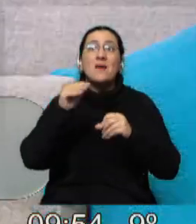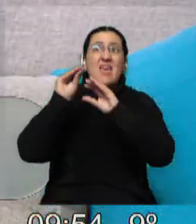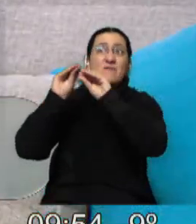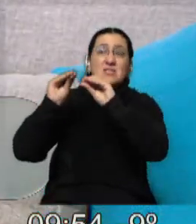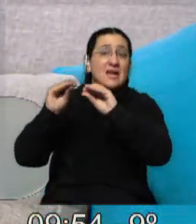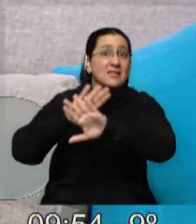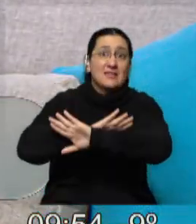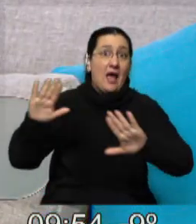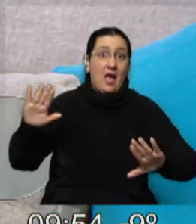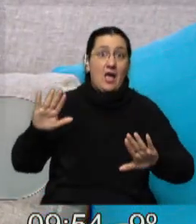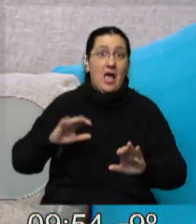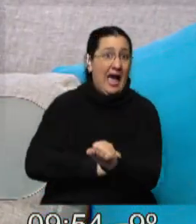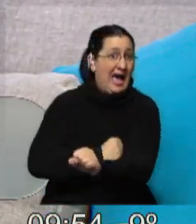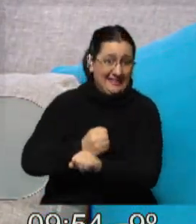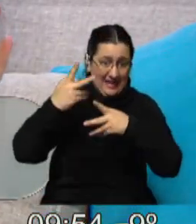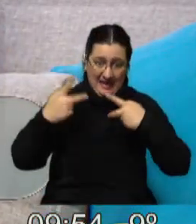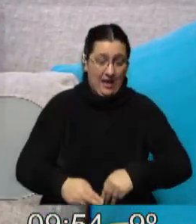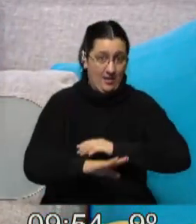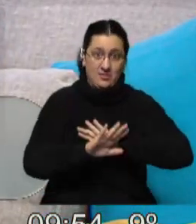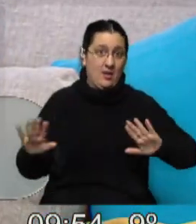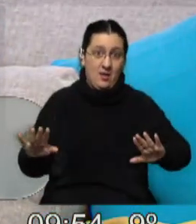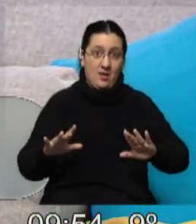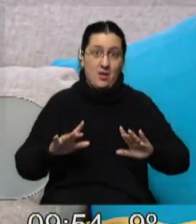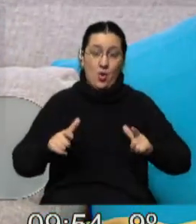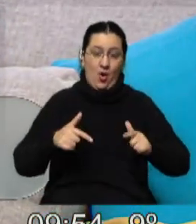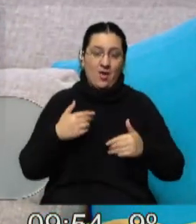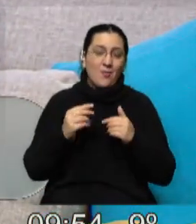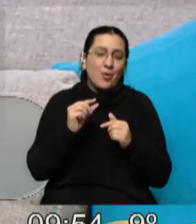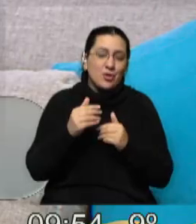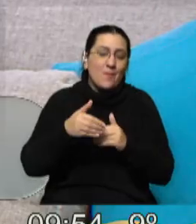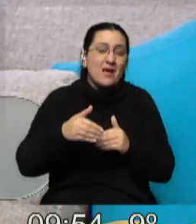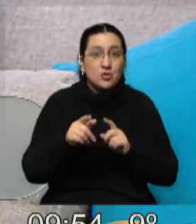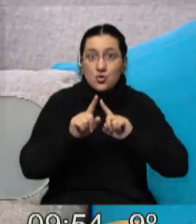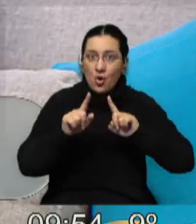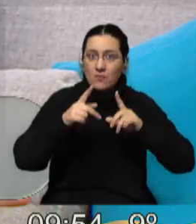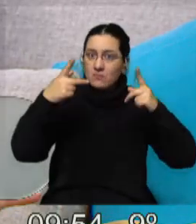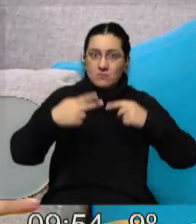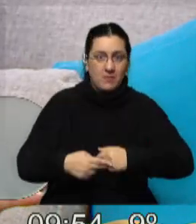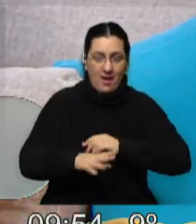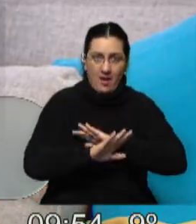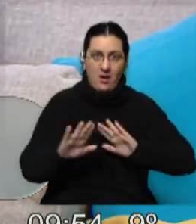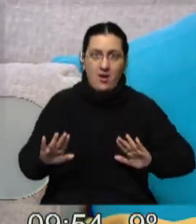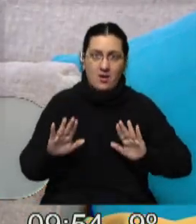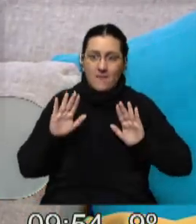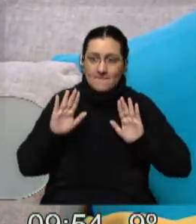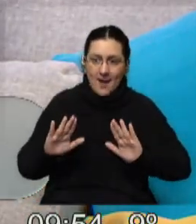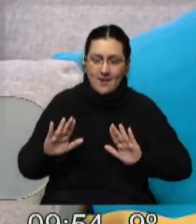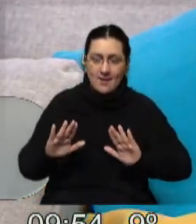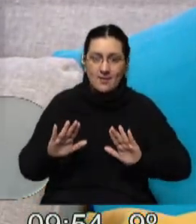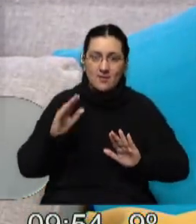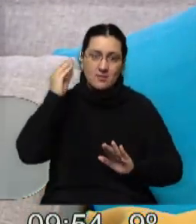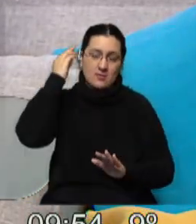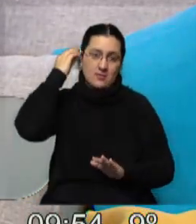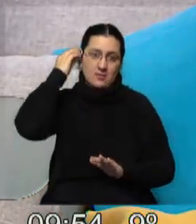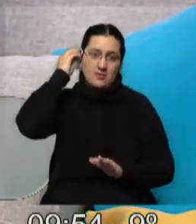lo nombro y se frena todo. No hay chance, bueno, un poquito, no, se frena automáticamente. Como que se prenden las luces